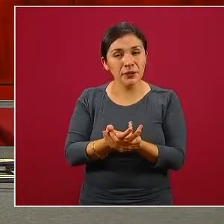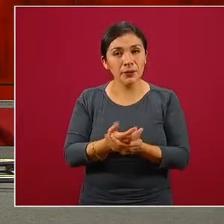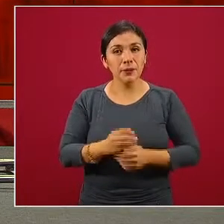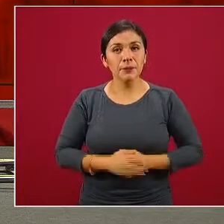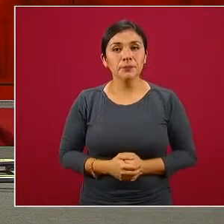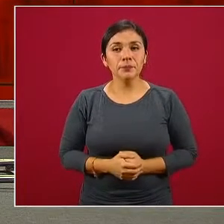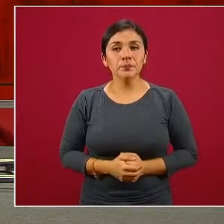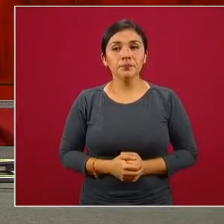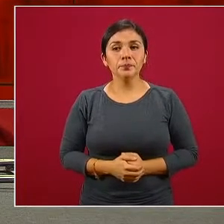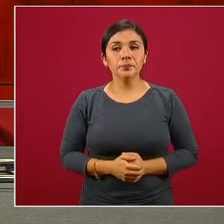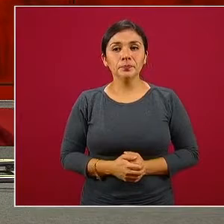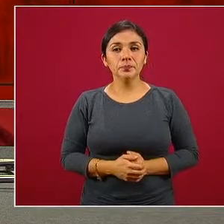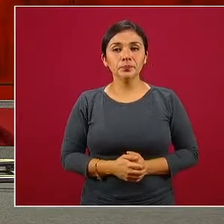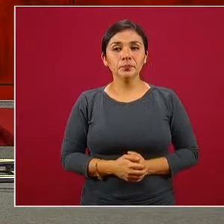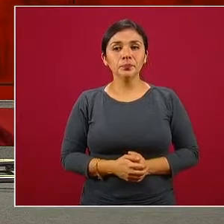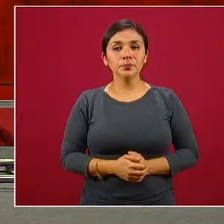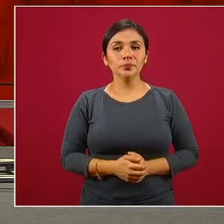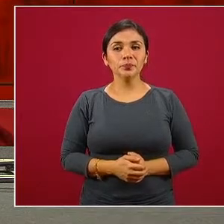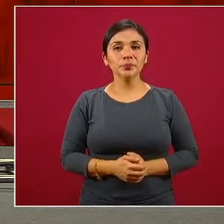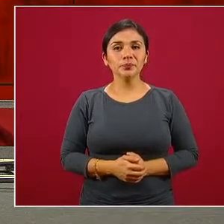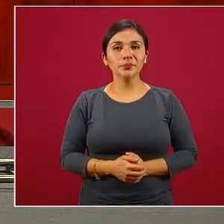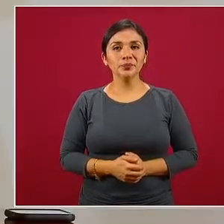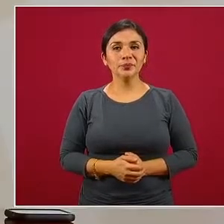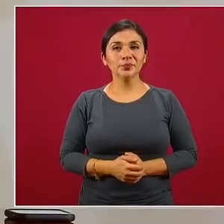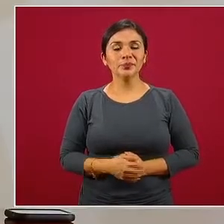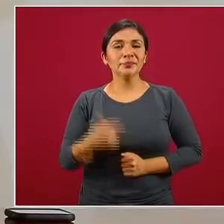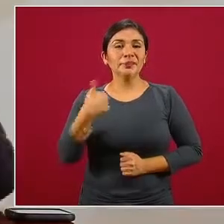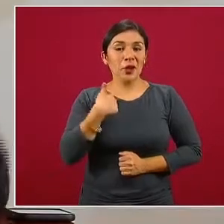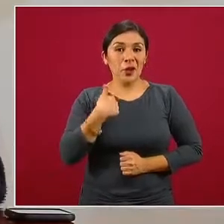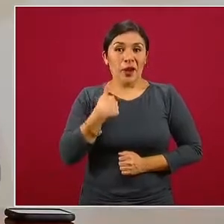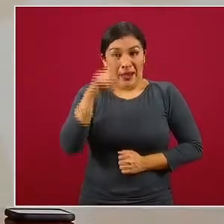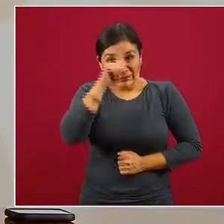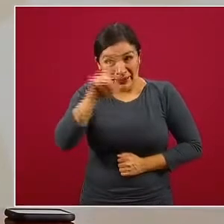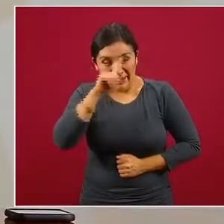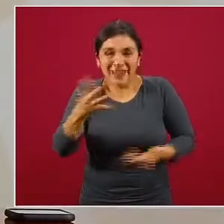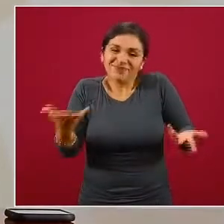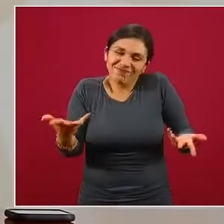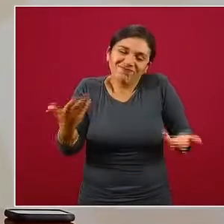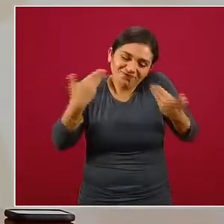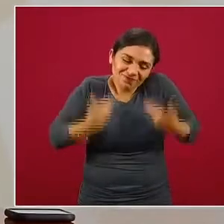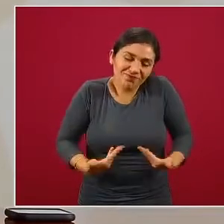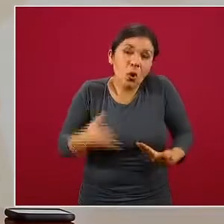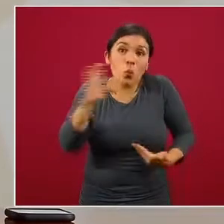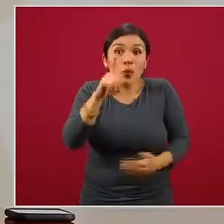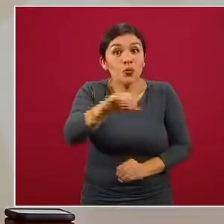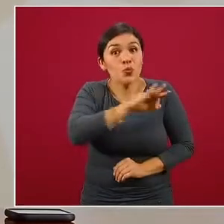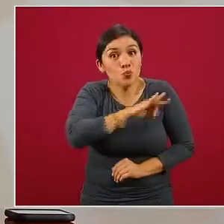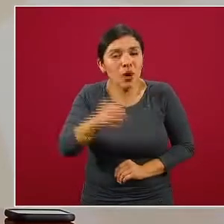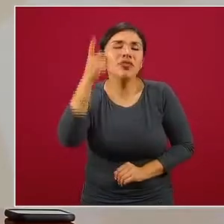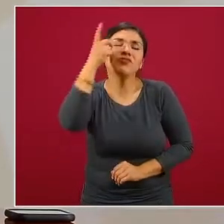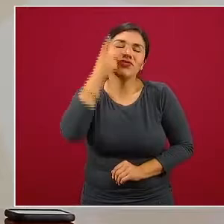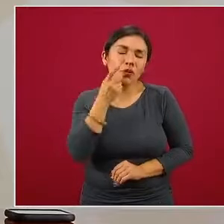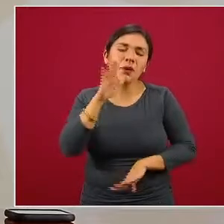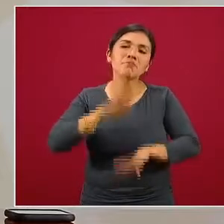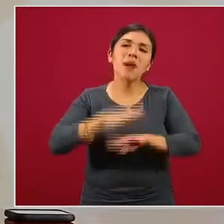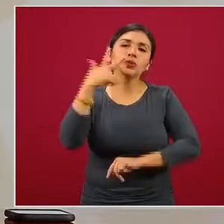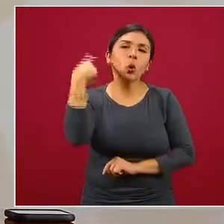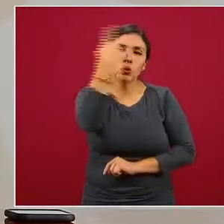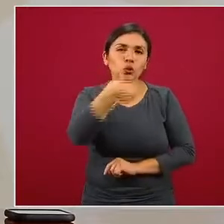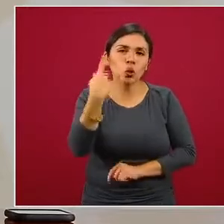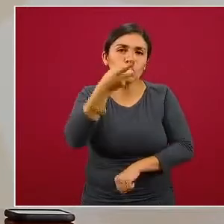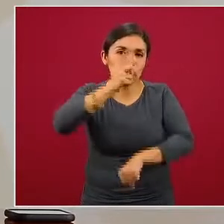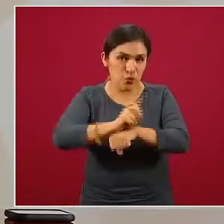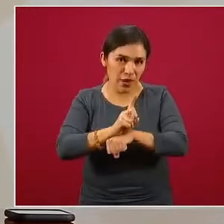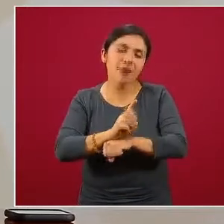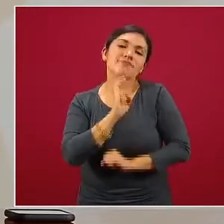No estoy yo muy en condiciones de recomendarlo, pero bueno, cuando es posible hay que dormir 8 horas al día, es